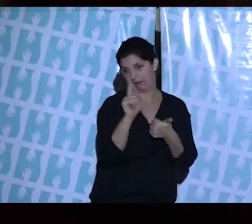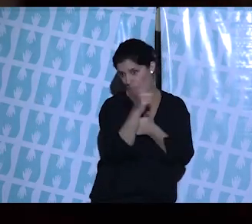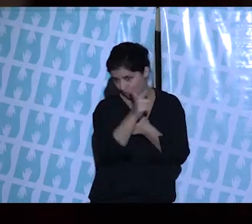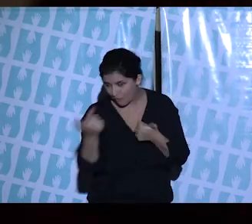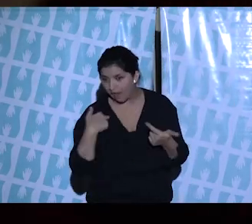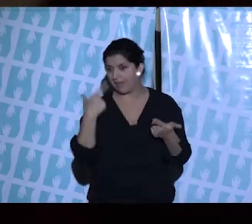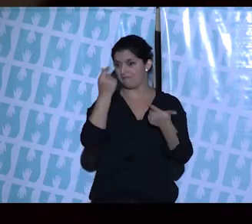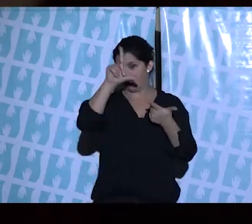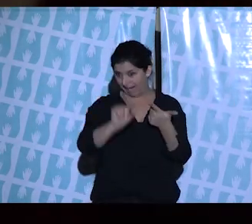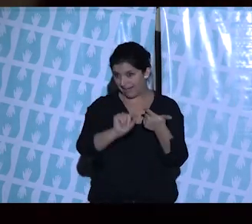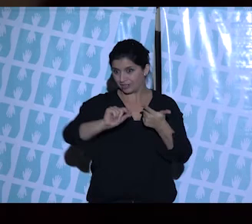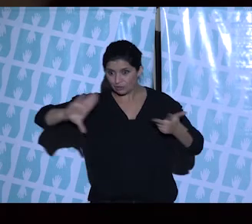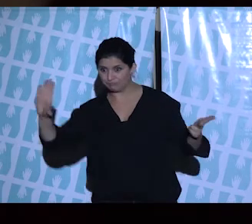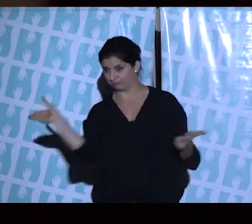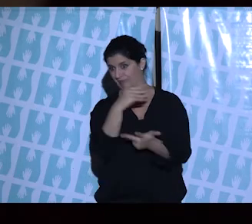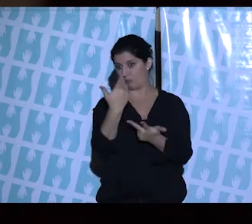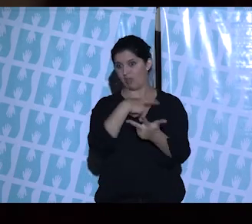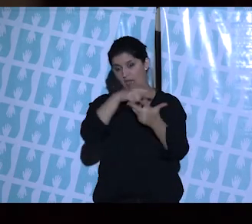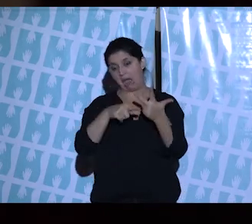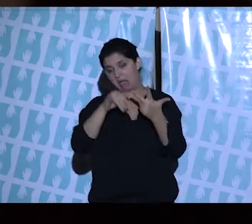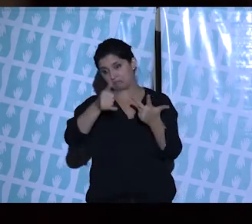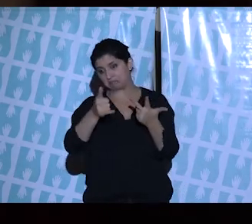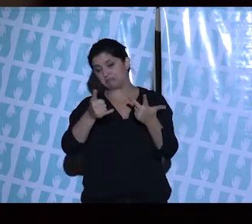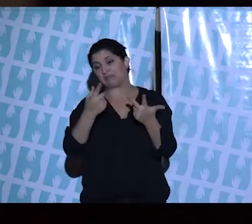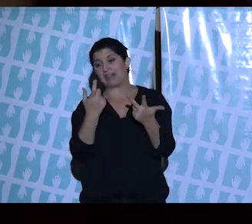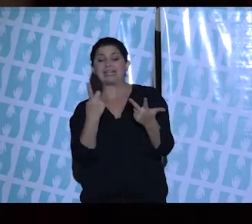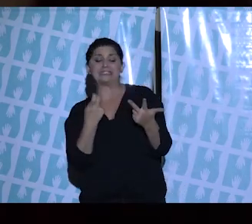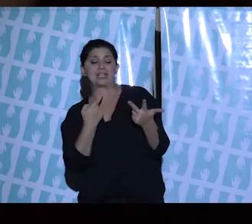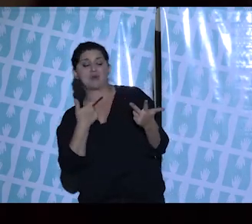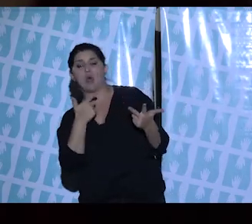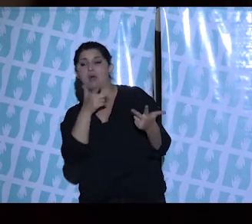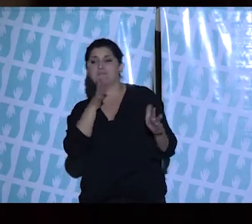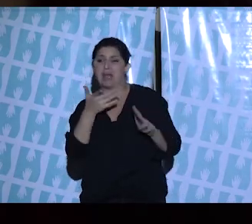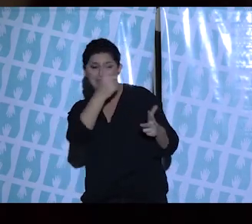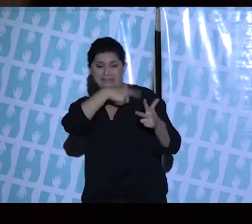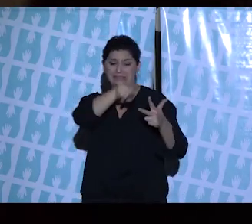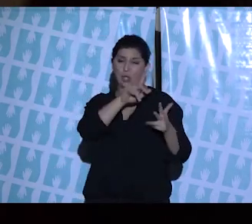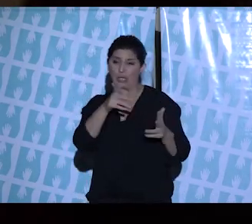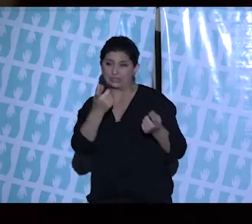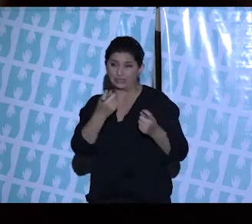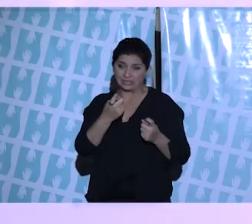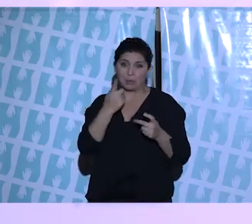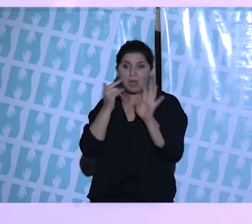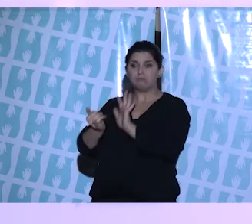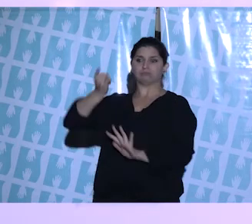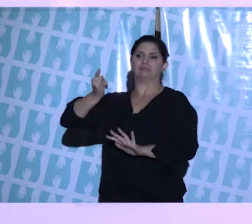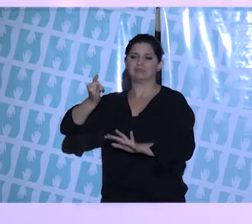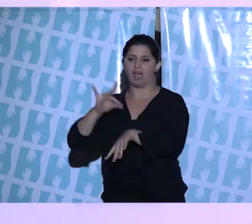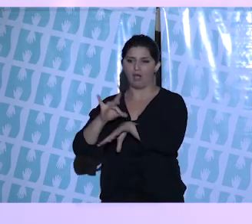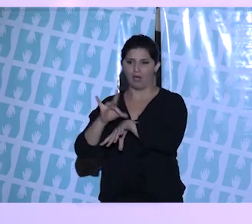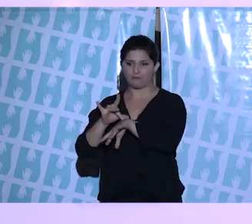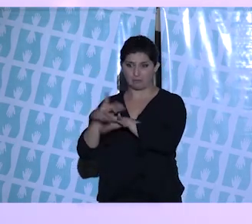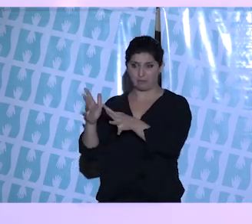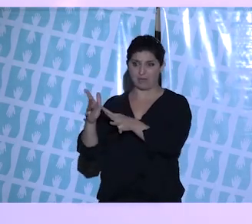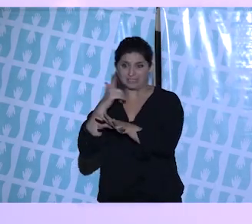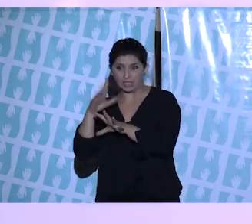Y necesitaríamos eso para poder hacer un diagnóstico temprano. Todavía no lo tenemos, pero hay una